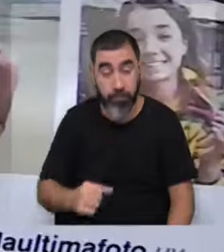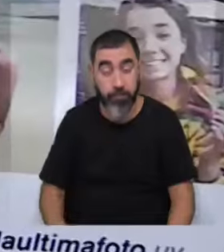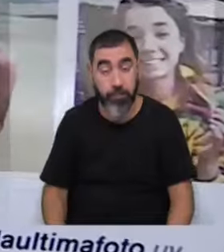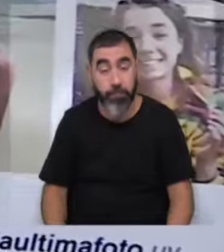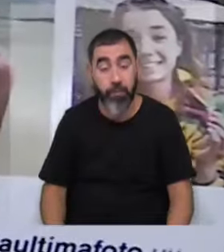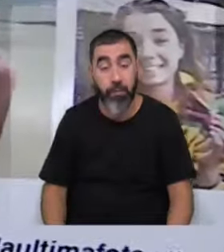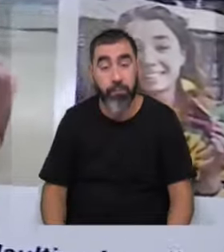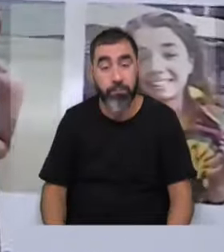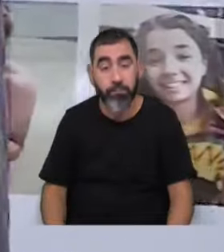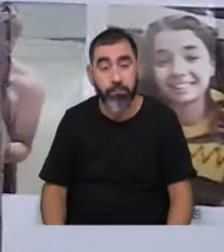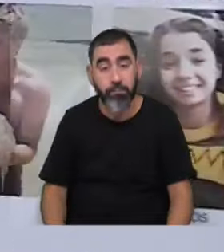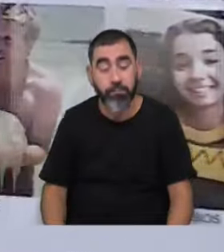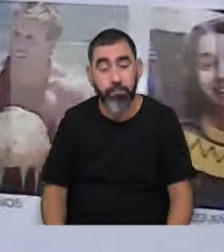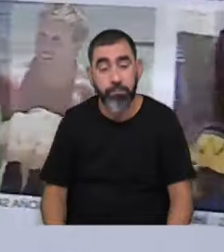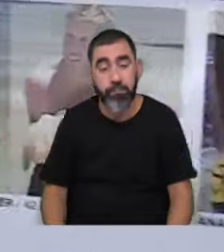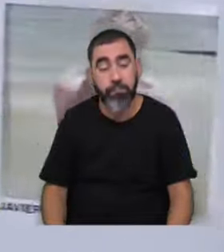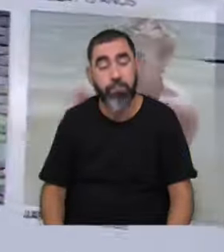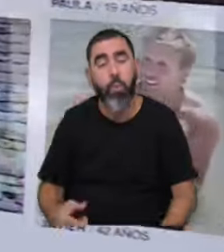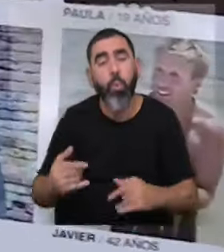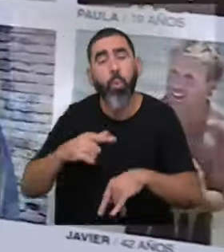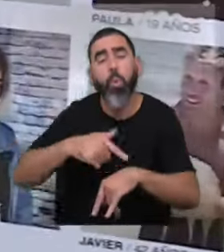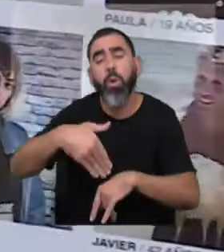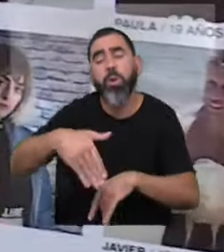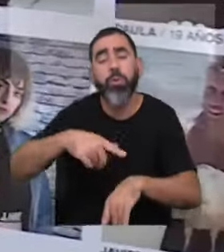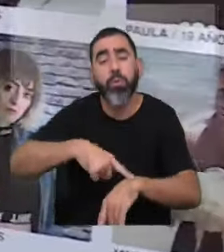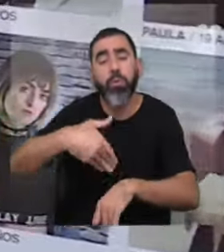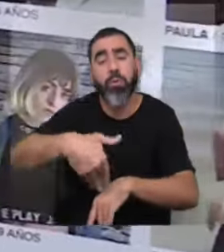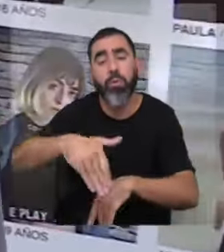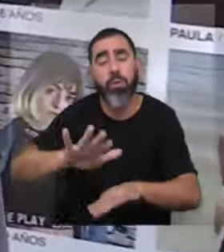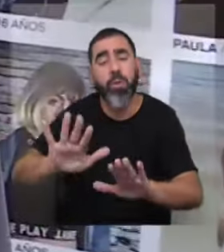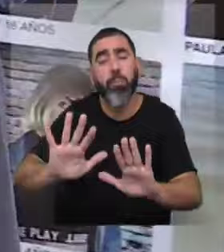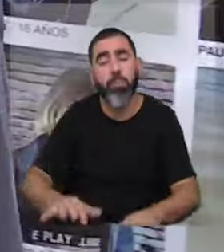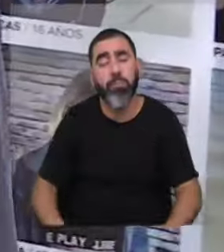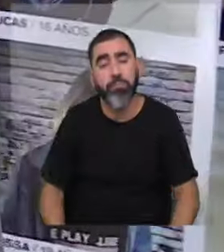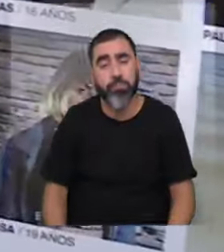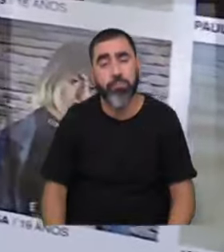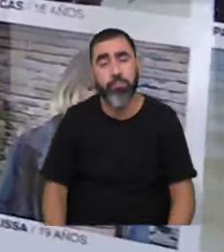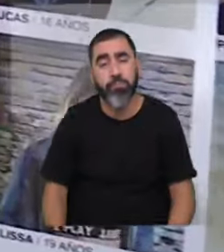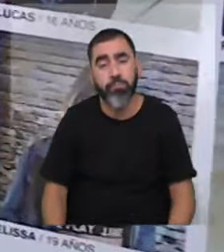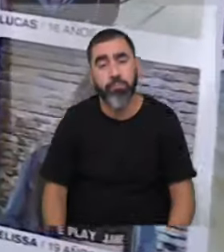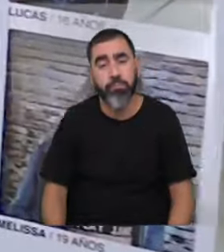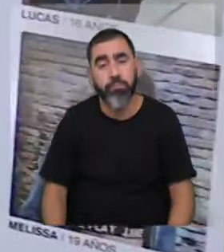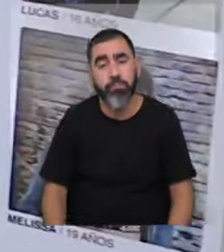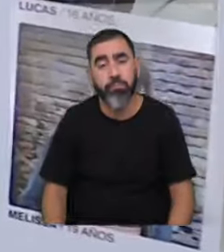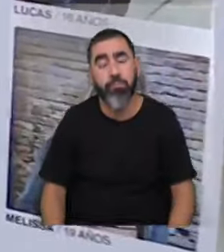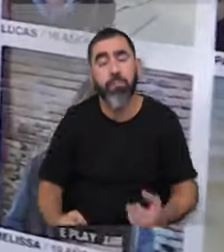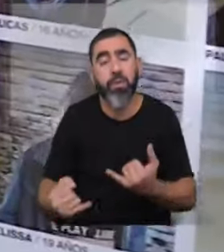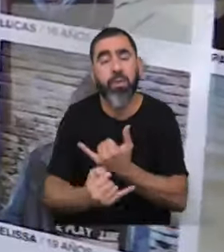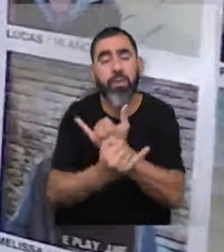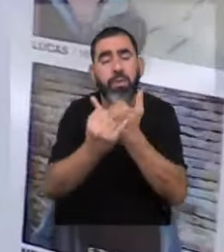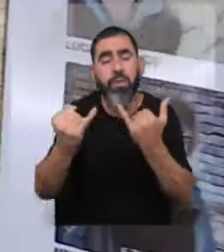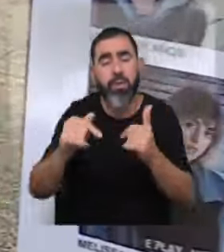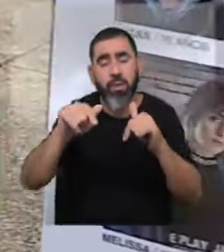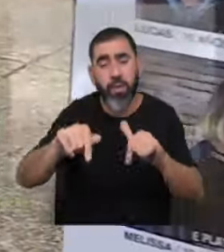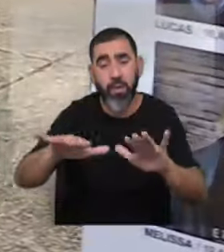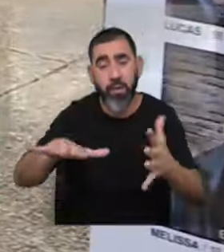batallando. Claudia, ¿esto va a estar por cuánto tiempo, sabes? Sí, esto va a estar unos días, va a estar